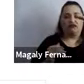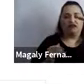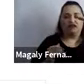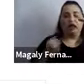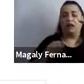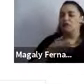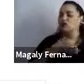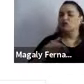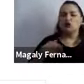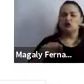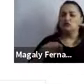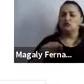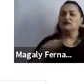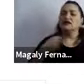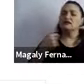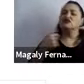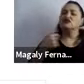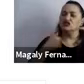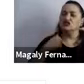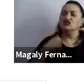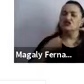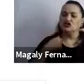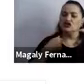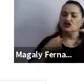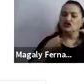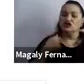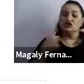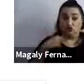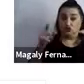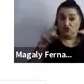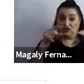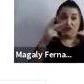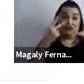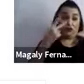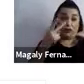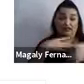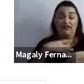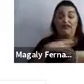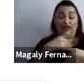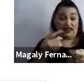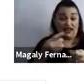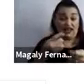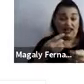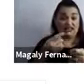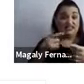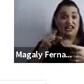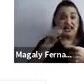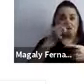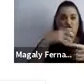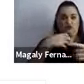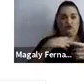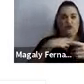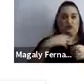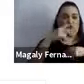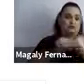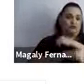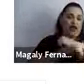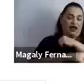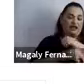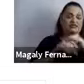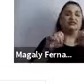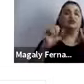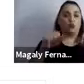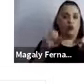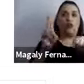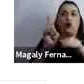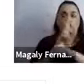que lo reflexionen y si lo ven de interés, insistan en sus países en que pueda así ser